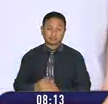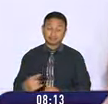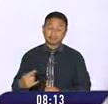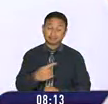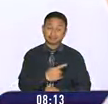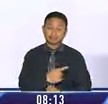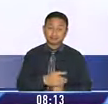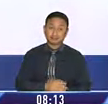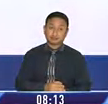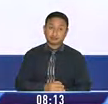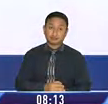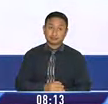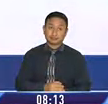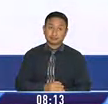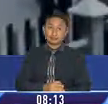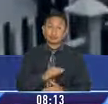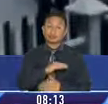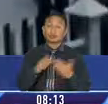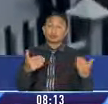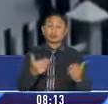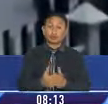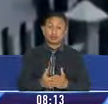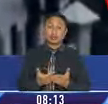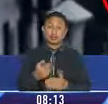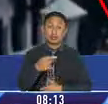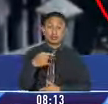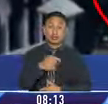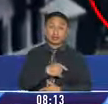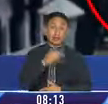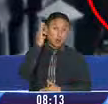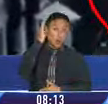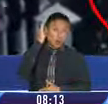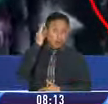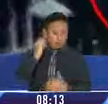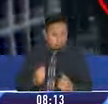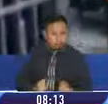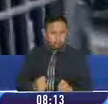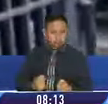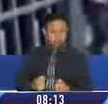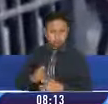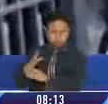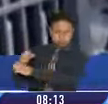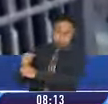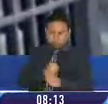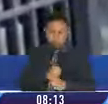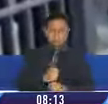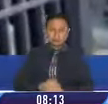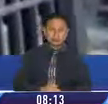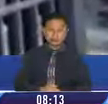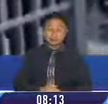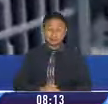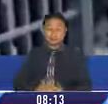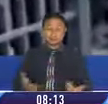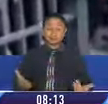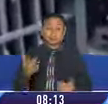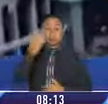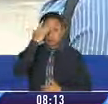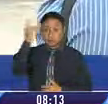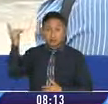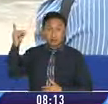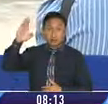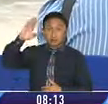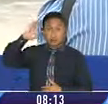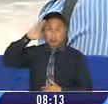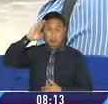gloria recae casi en su totalidad sobre la señora que enfrentó a los dueños de lo ajeno. Decimos eso porque ni los guardias